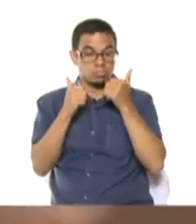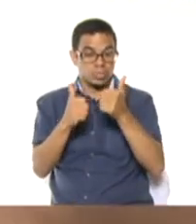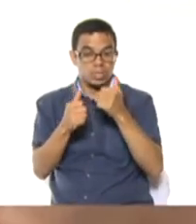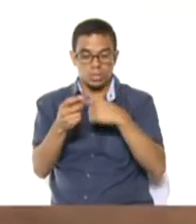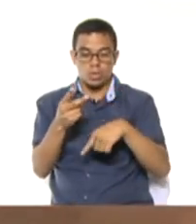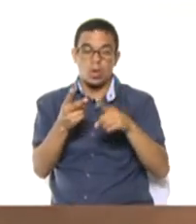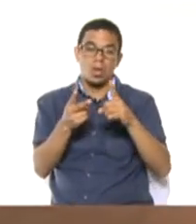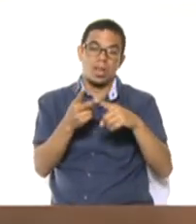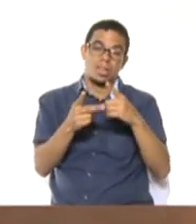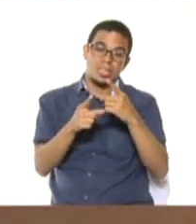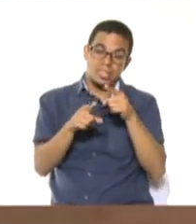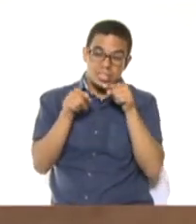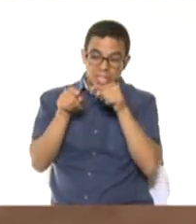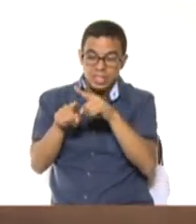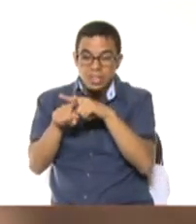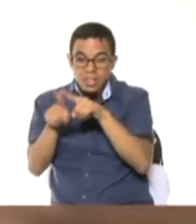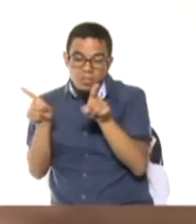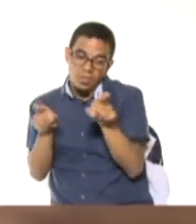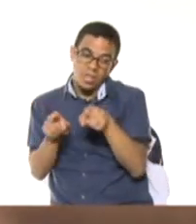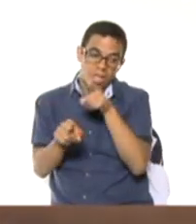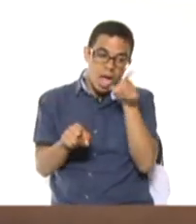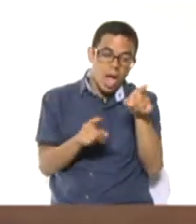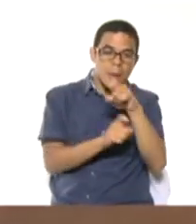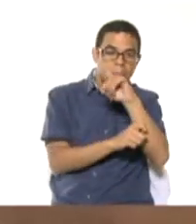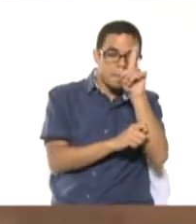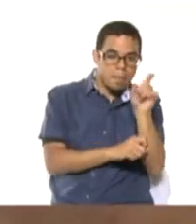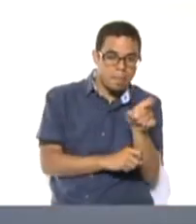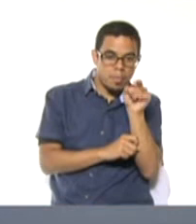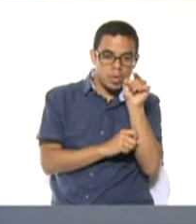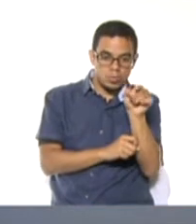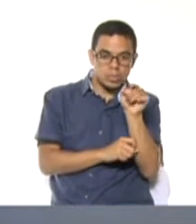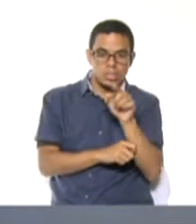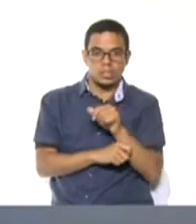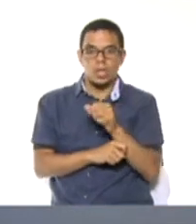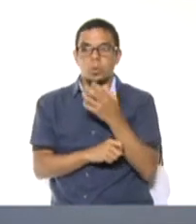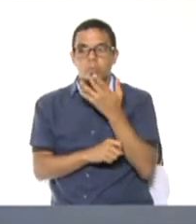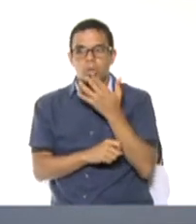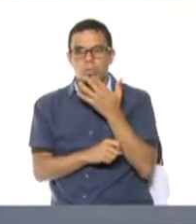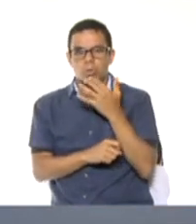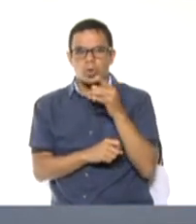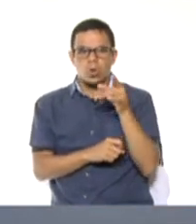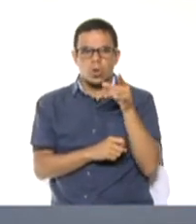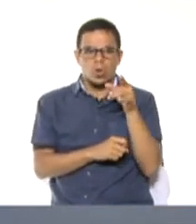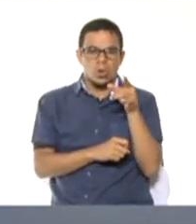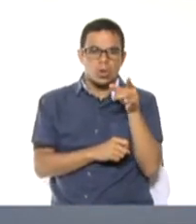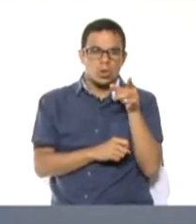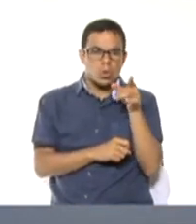o dar una afirmación. Por ejemplo, ¿comiste hoy? O